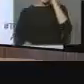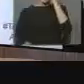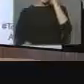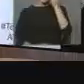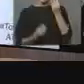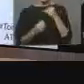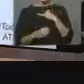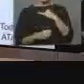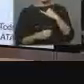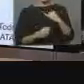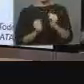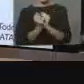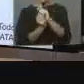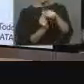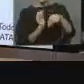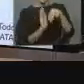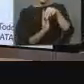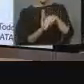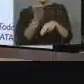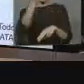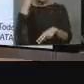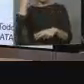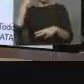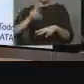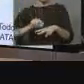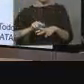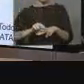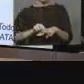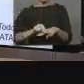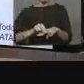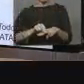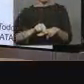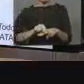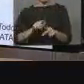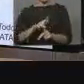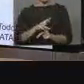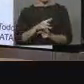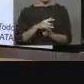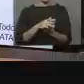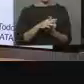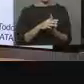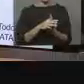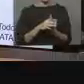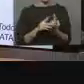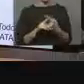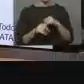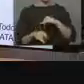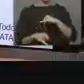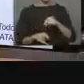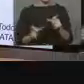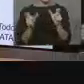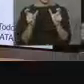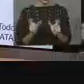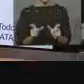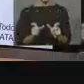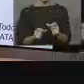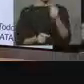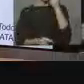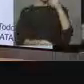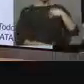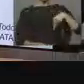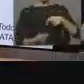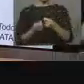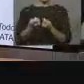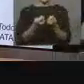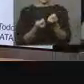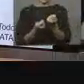cómo seguimos atados a normas jurídicas atávicas y retrógradas cuyo origen no fue más que perpetuar el control patriarcal, social y